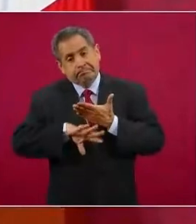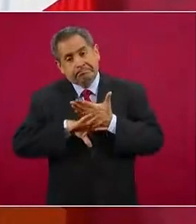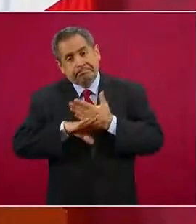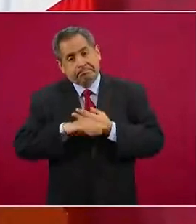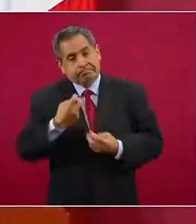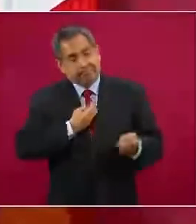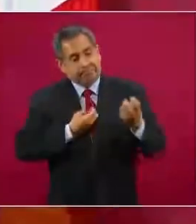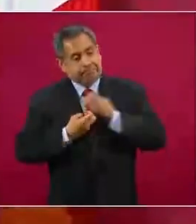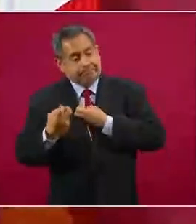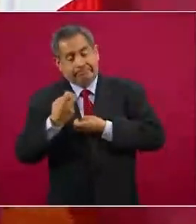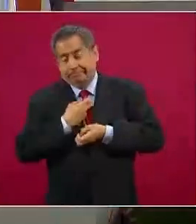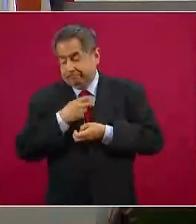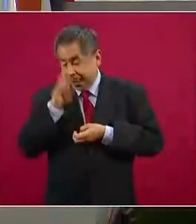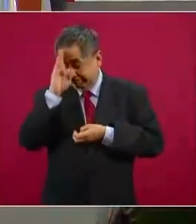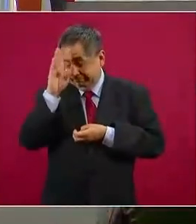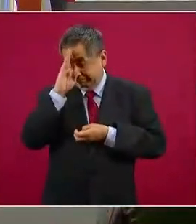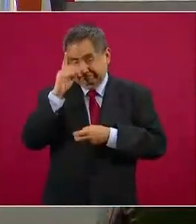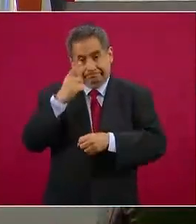Medalla de oro.